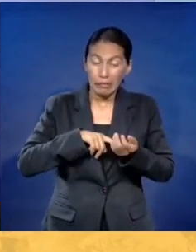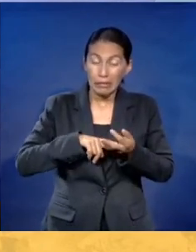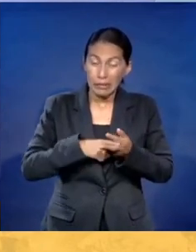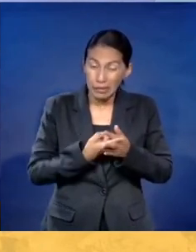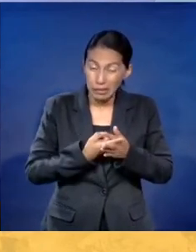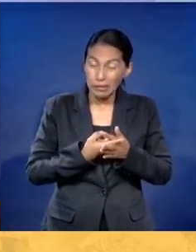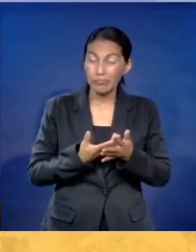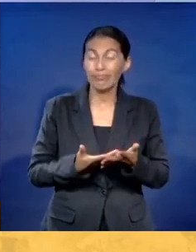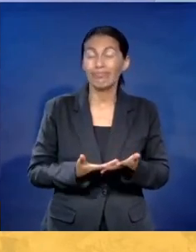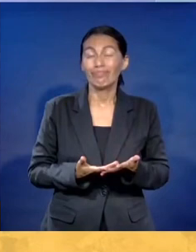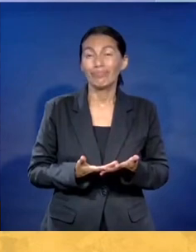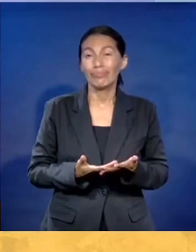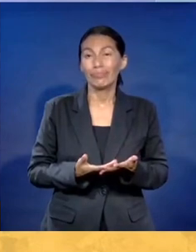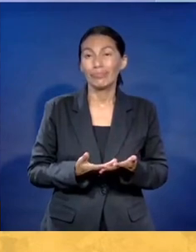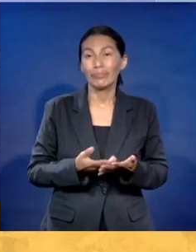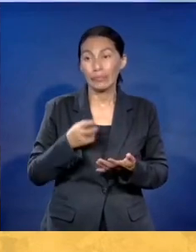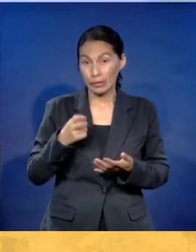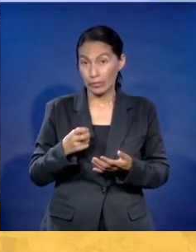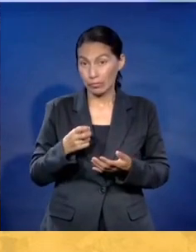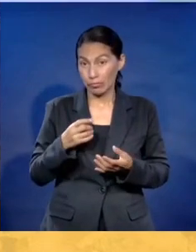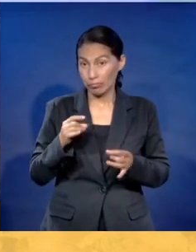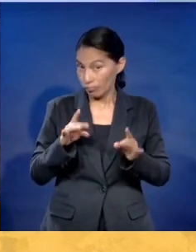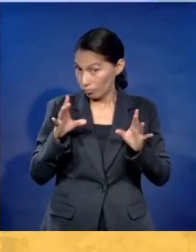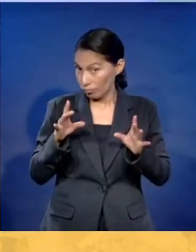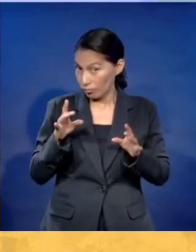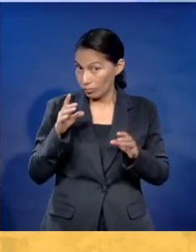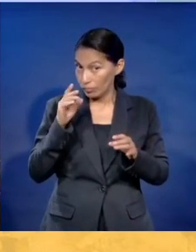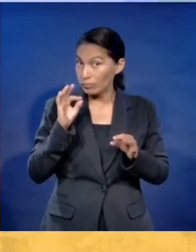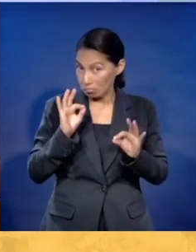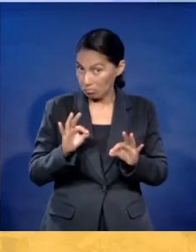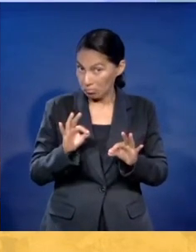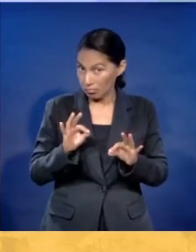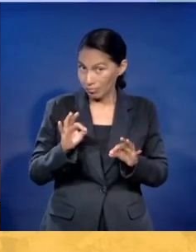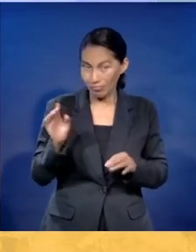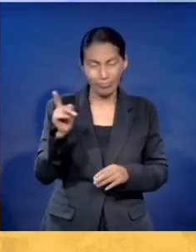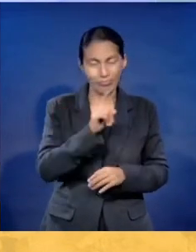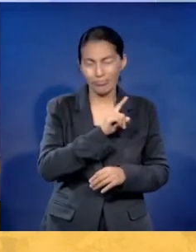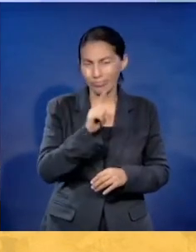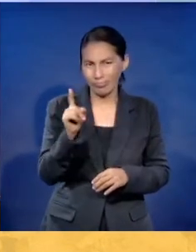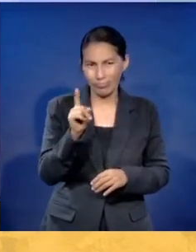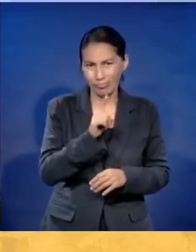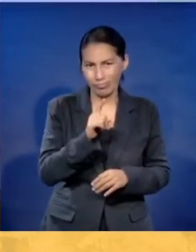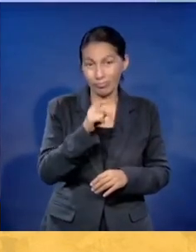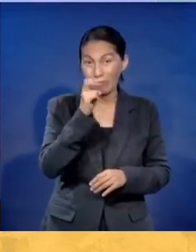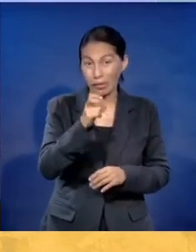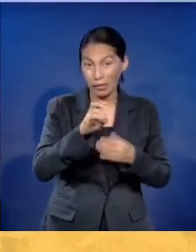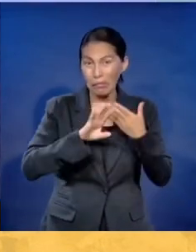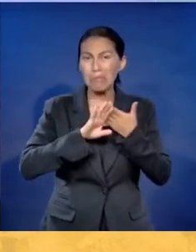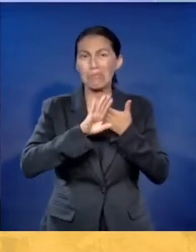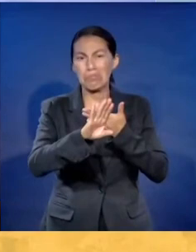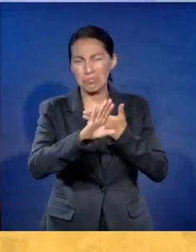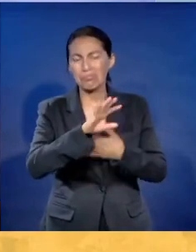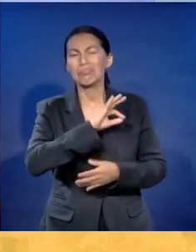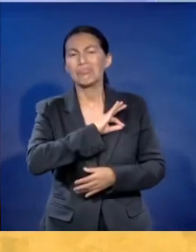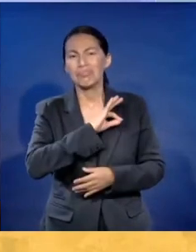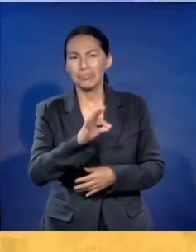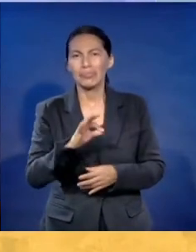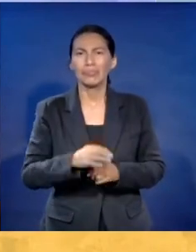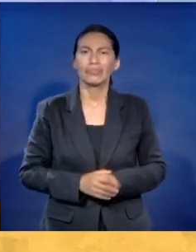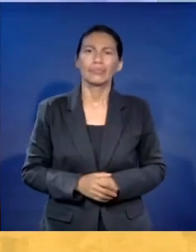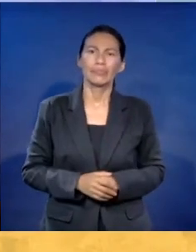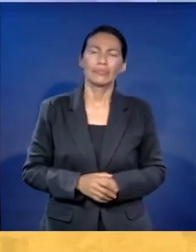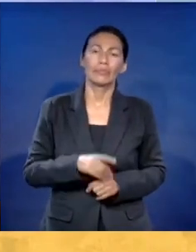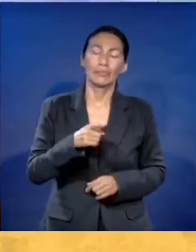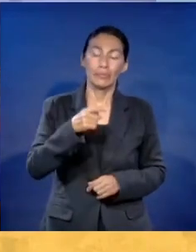Pero eso no tuvo que haber pasado eso se puede prevenir cuando tú eres